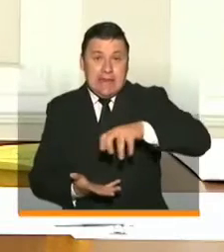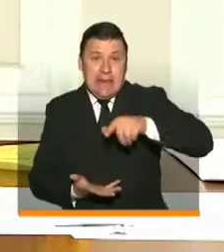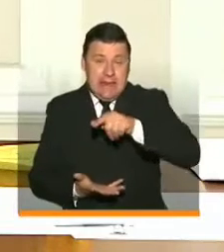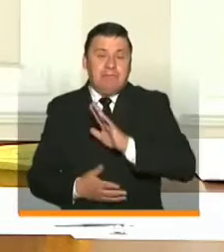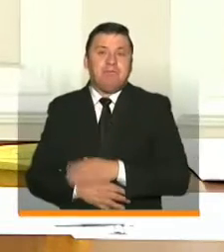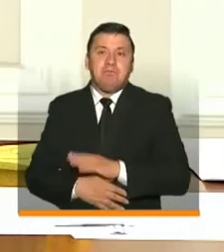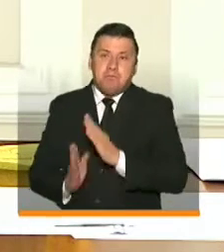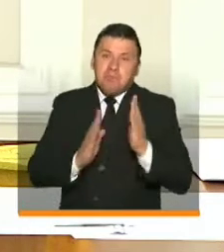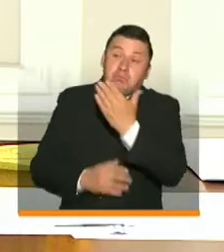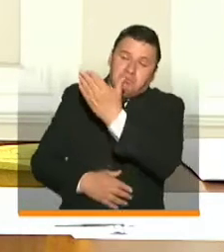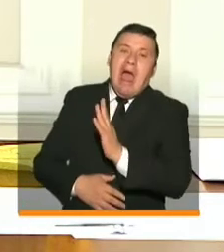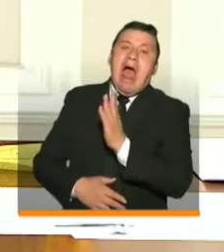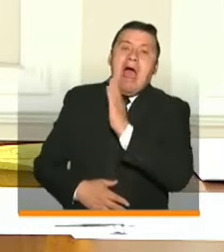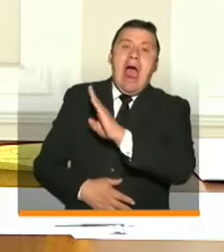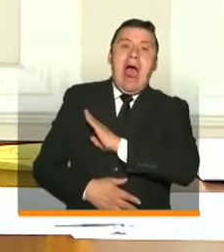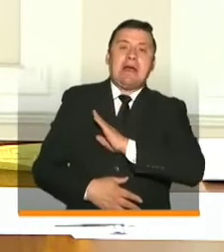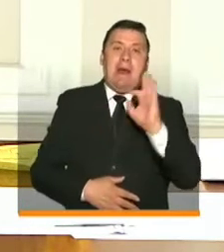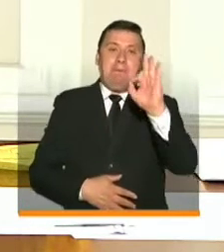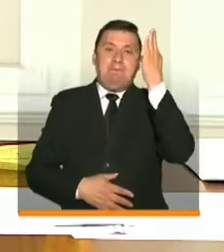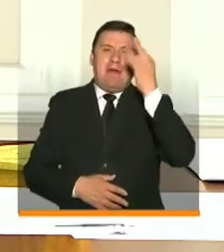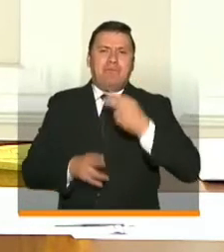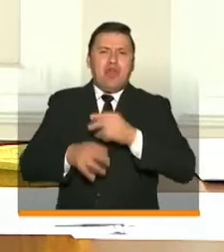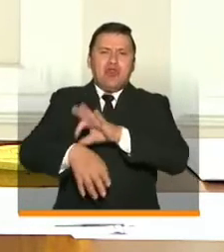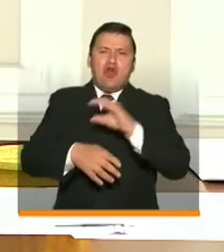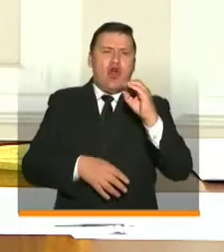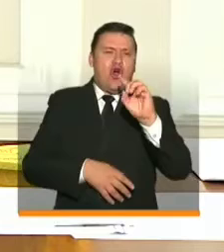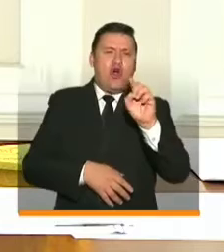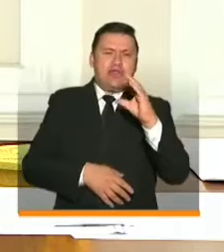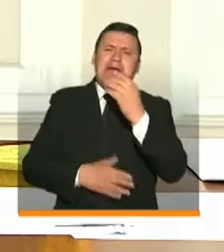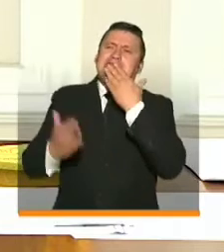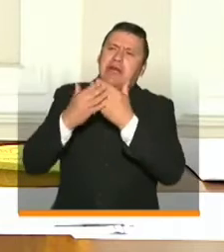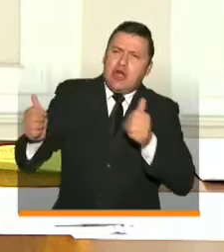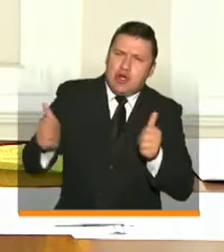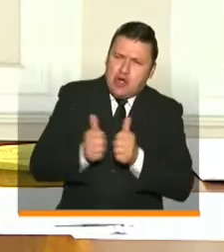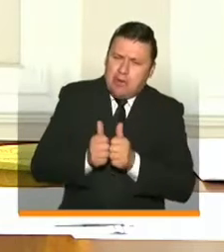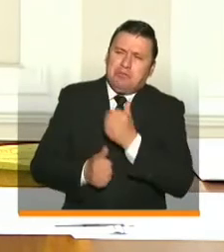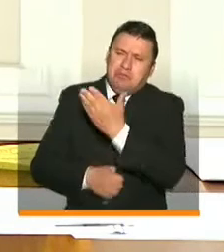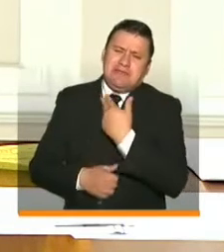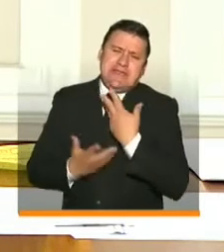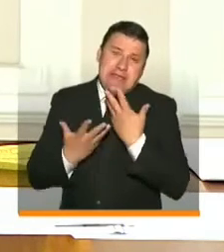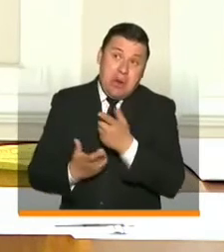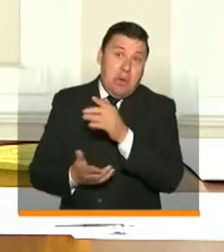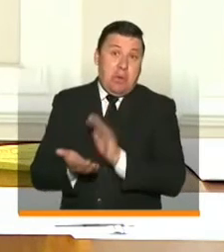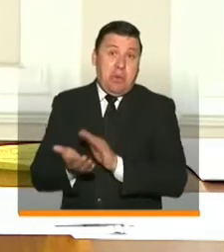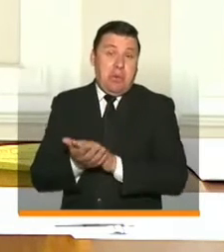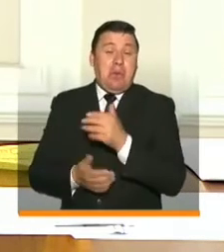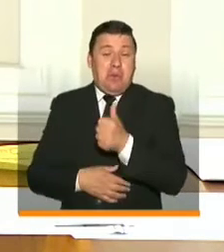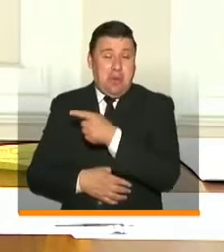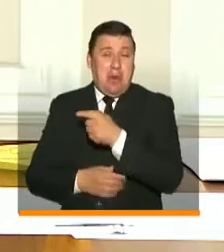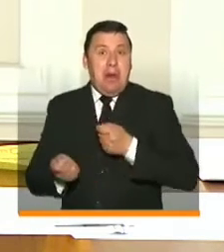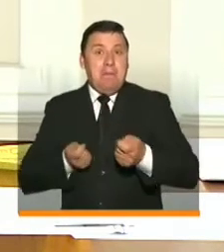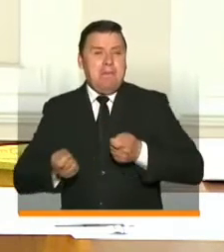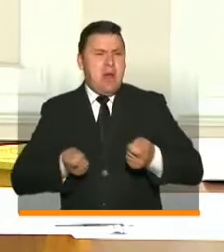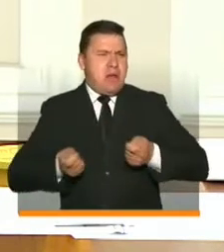Le voy a dar entonces la palabra al alcalde de Palmira, doctor Óscar Escobar. Gracias por acompañarnos y quiero también destacar no solamente el